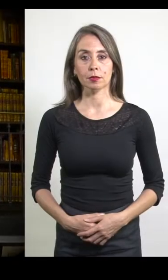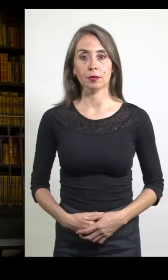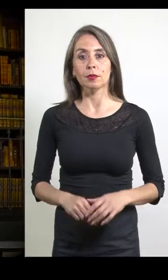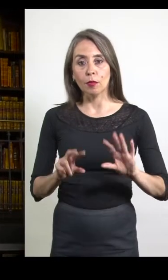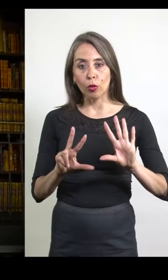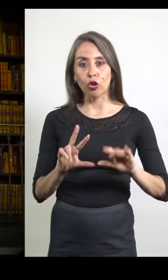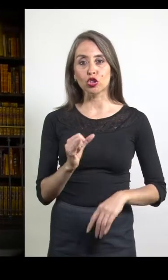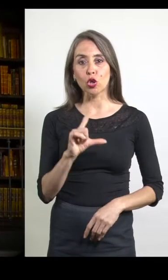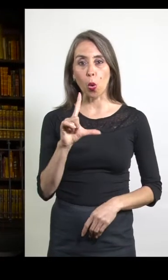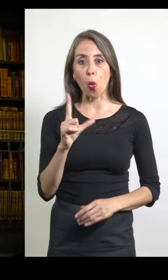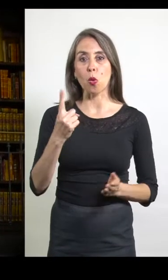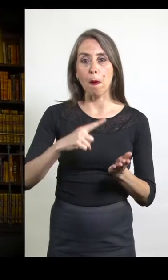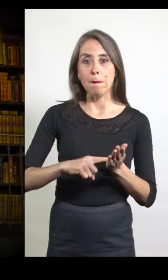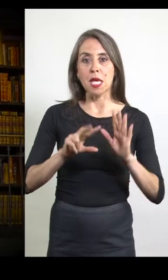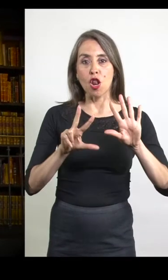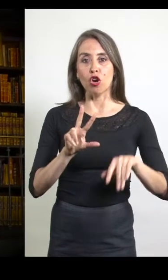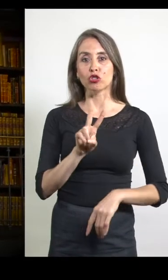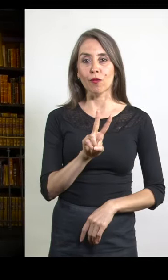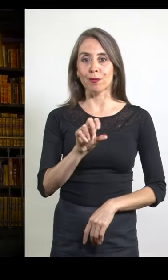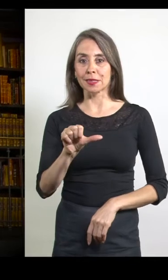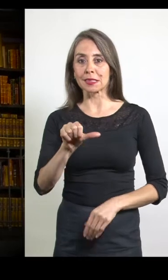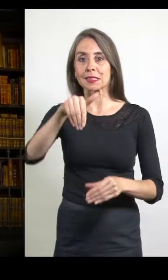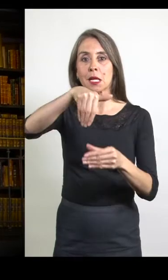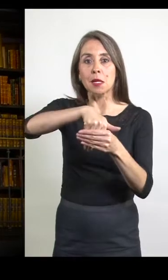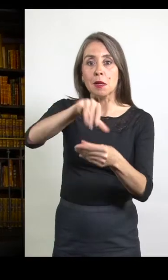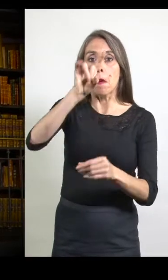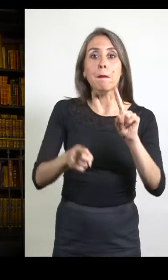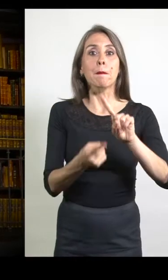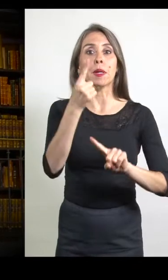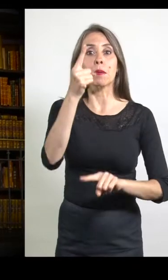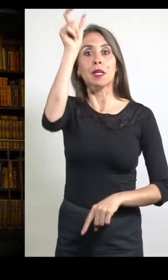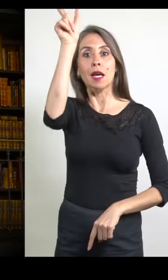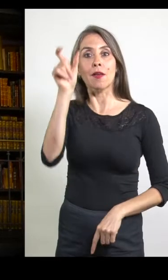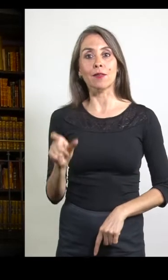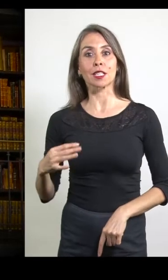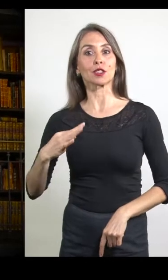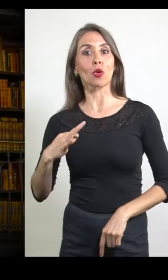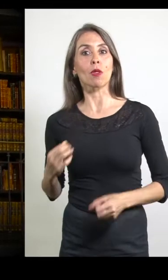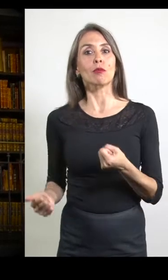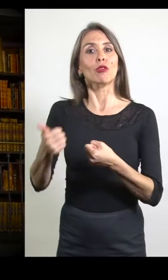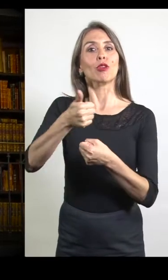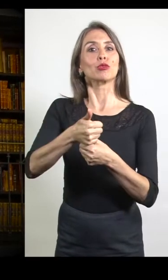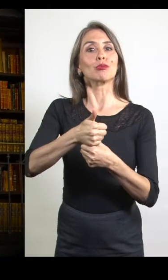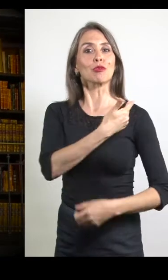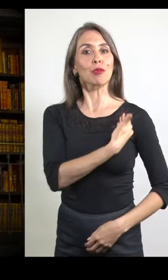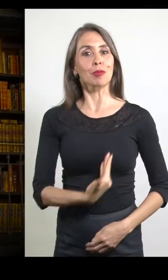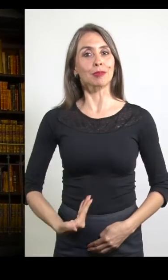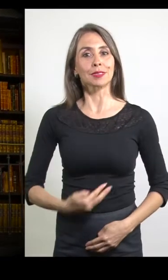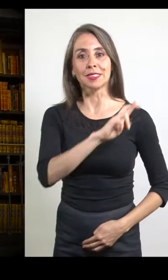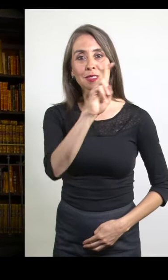El 8 de julio de 1826 se eligió por primera vez a un ciudadano que ostentó el título de presidente de la